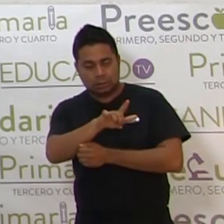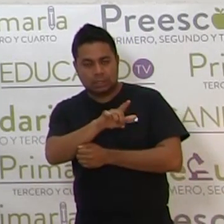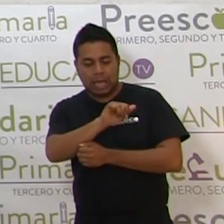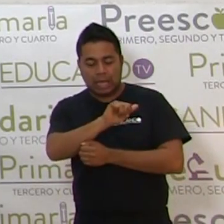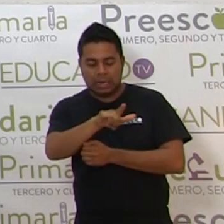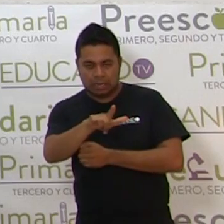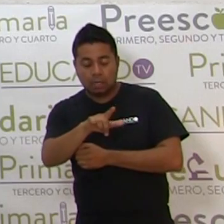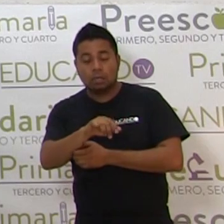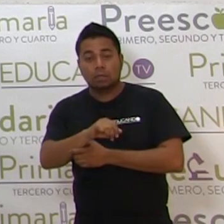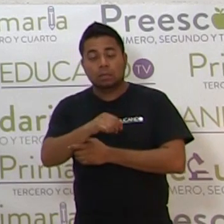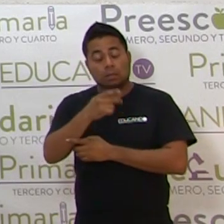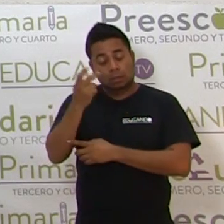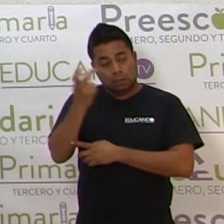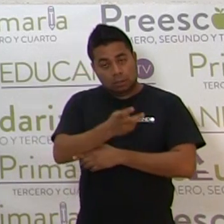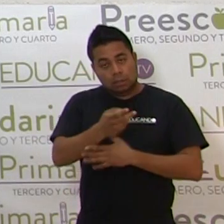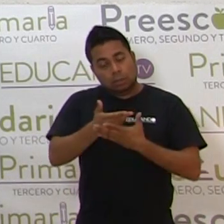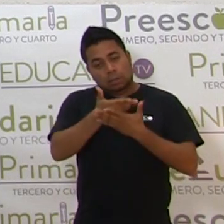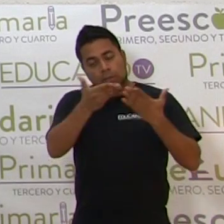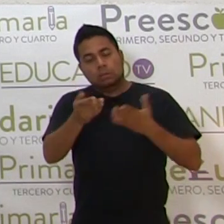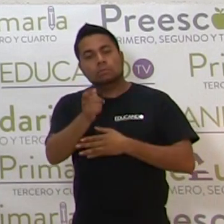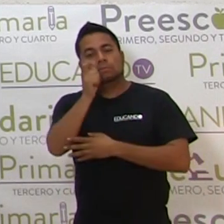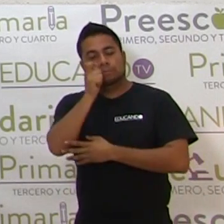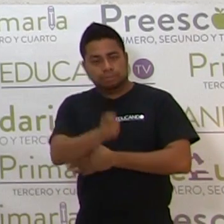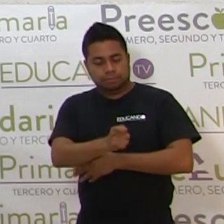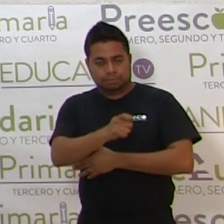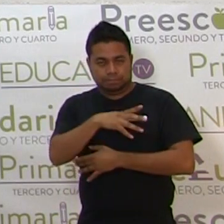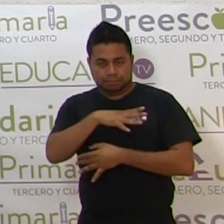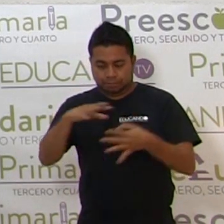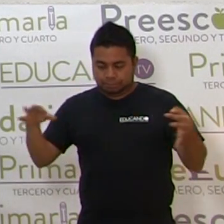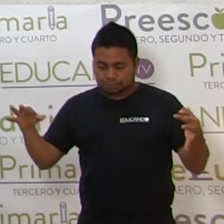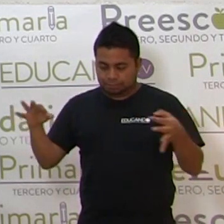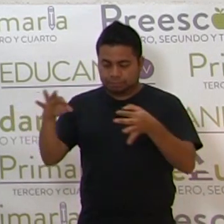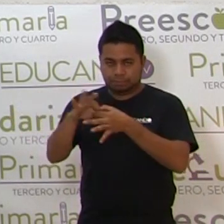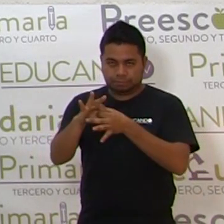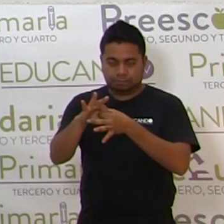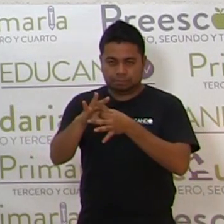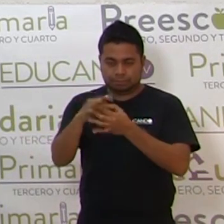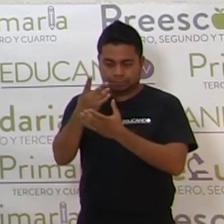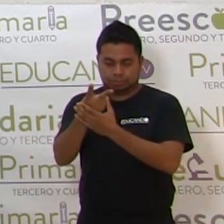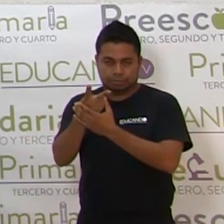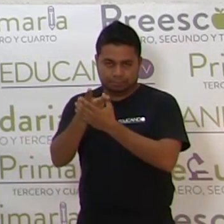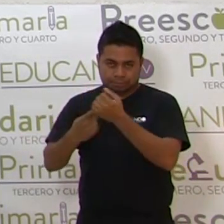tanto, esta se va a hacer una